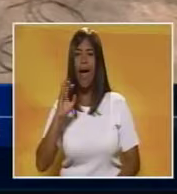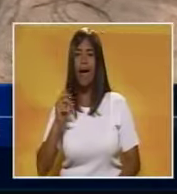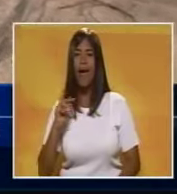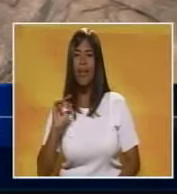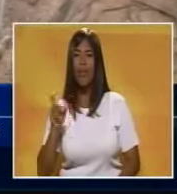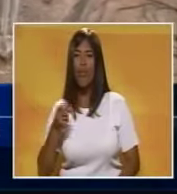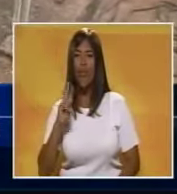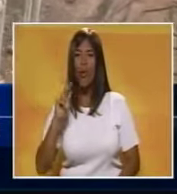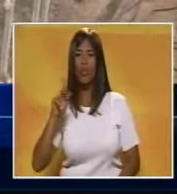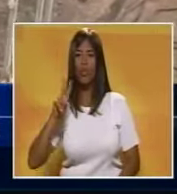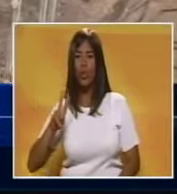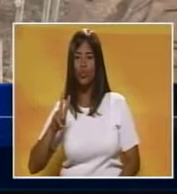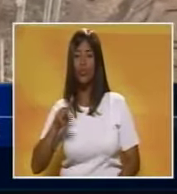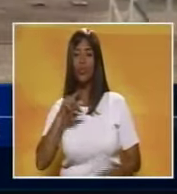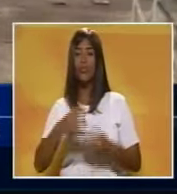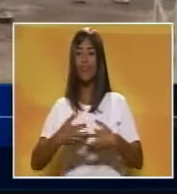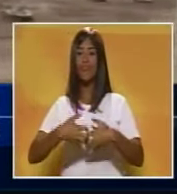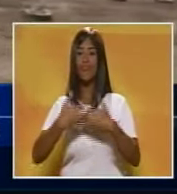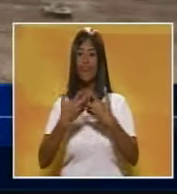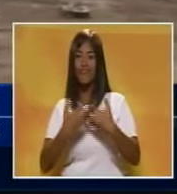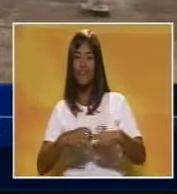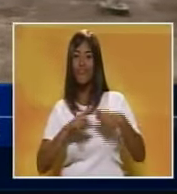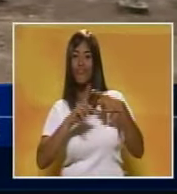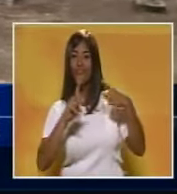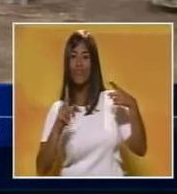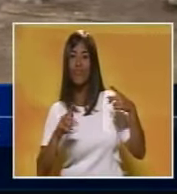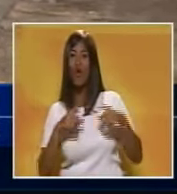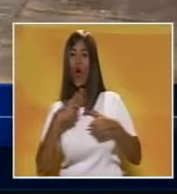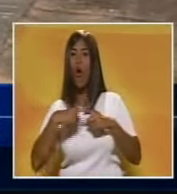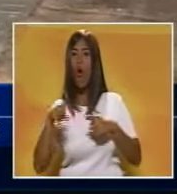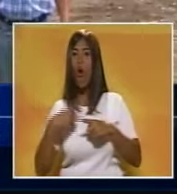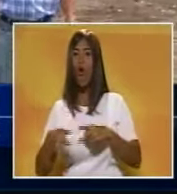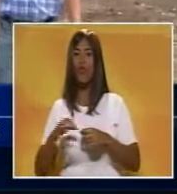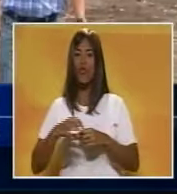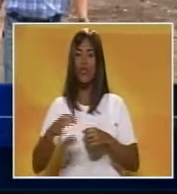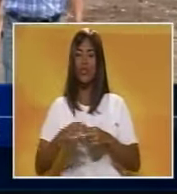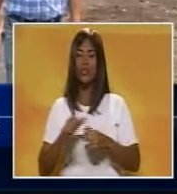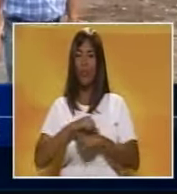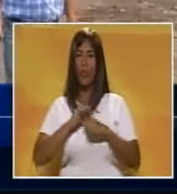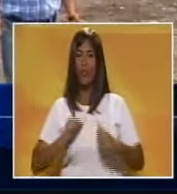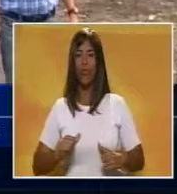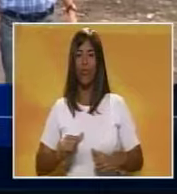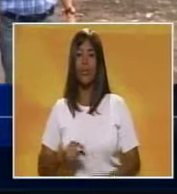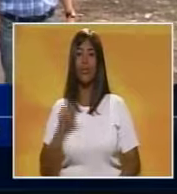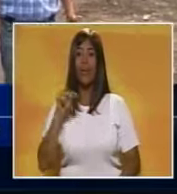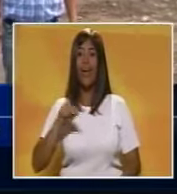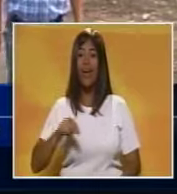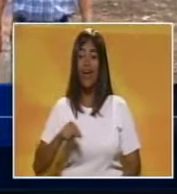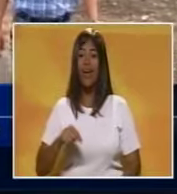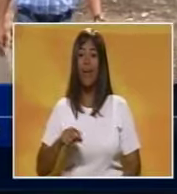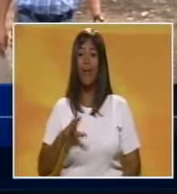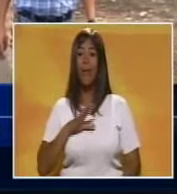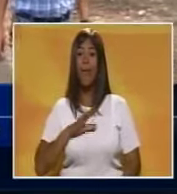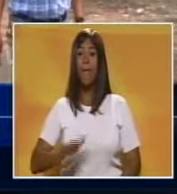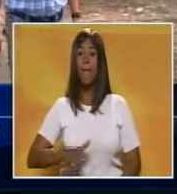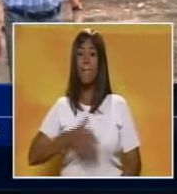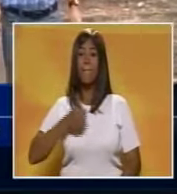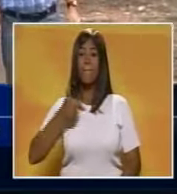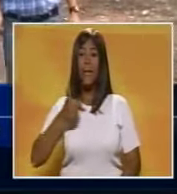parte importante de la energía eléctrica hacia el resto de los municipios. Una de las subestaciones de